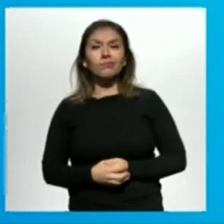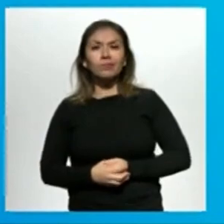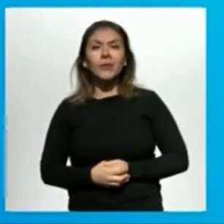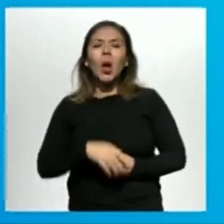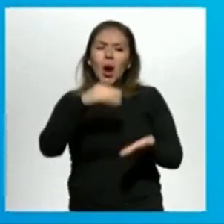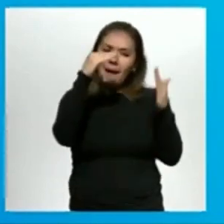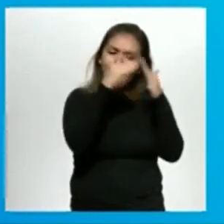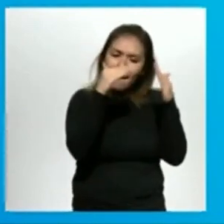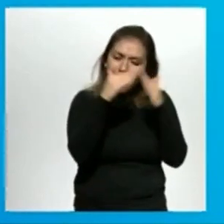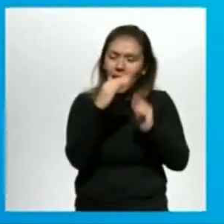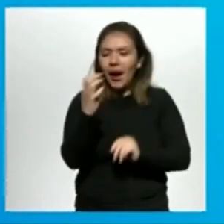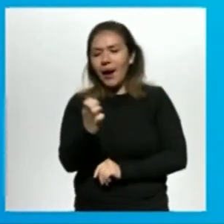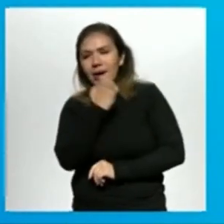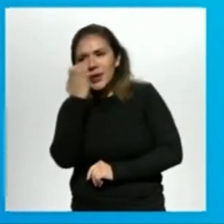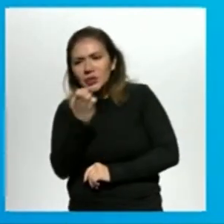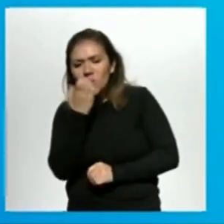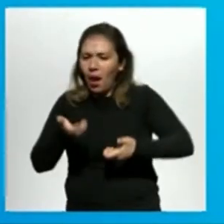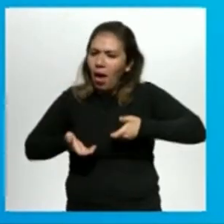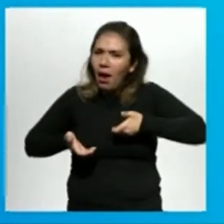escuela.